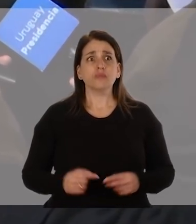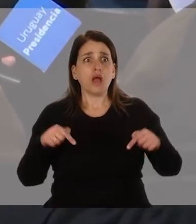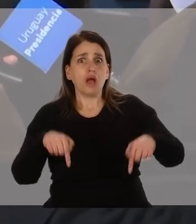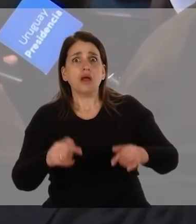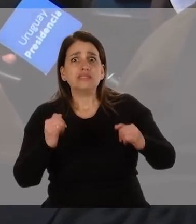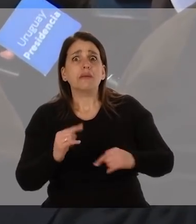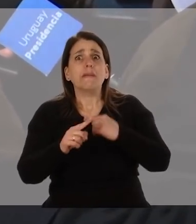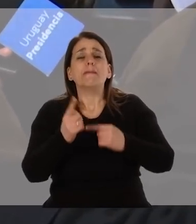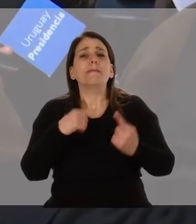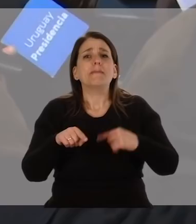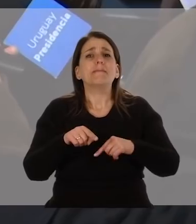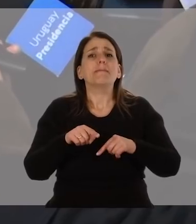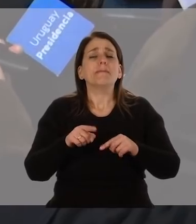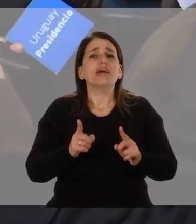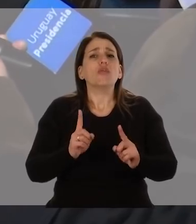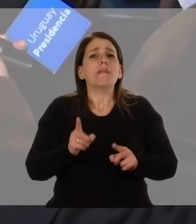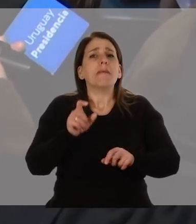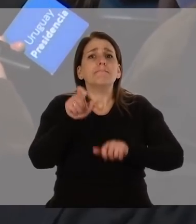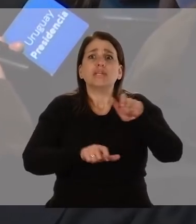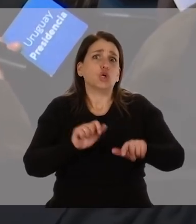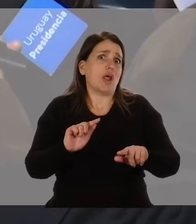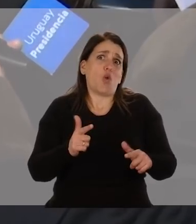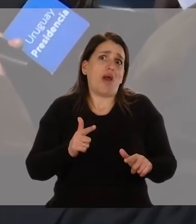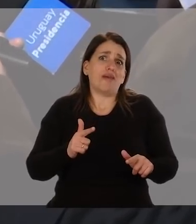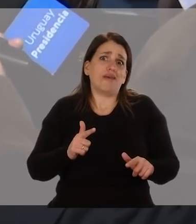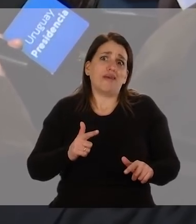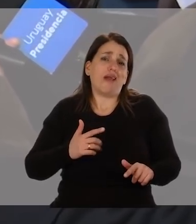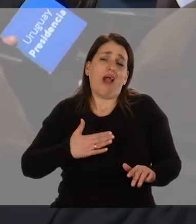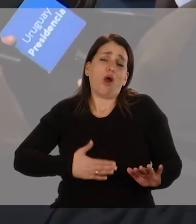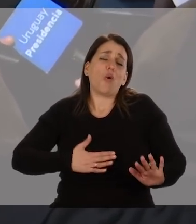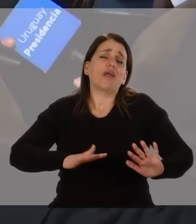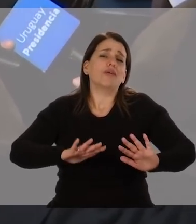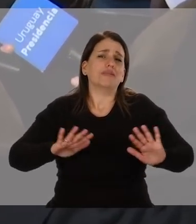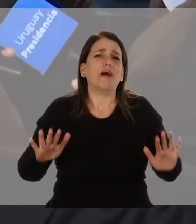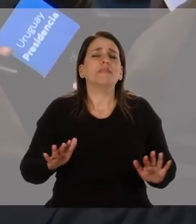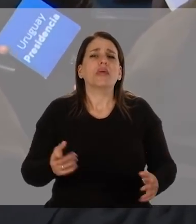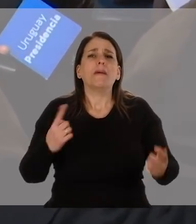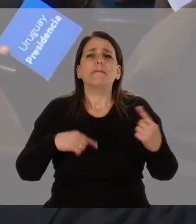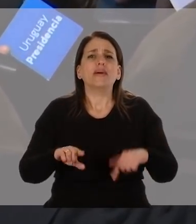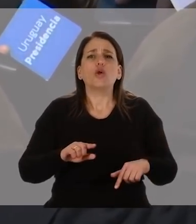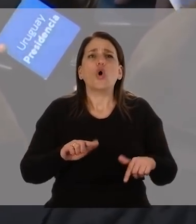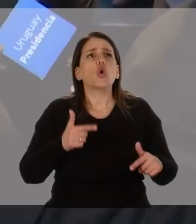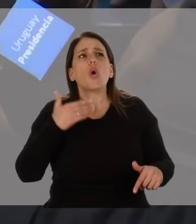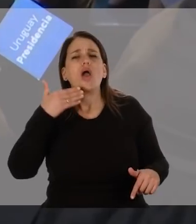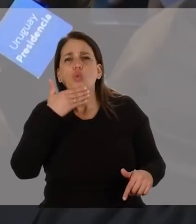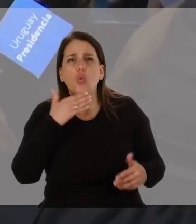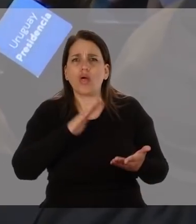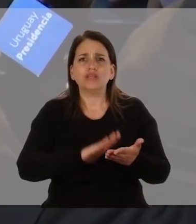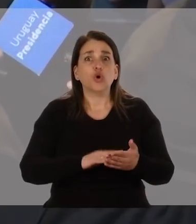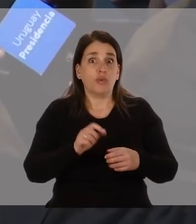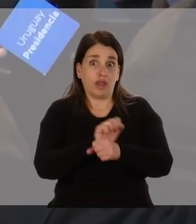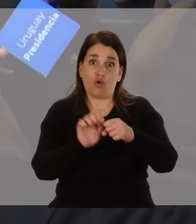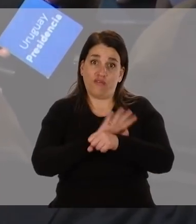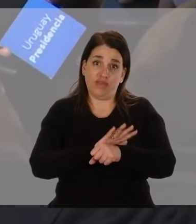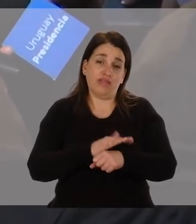No solo acá. Hay gente que no comparte y yo creo que no hay ningún tipo de duda